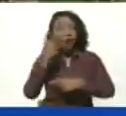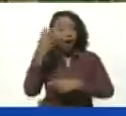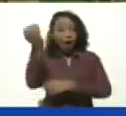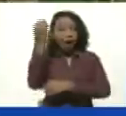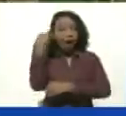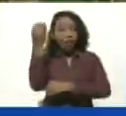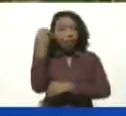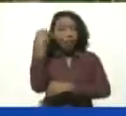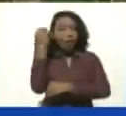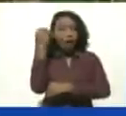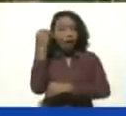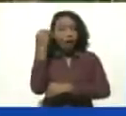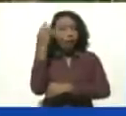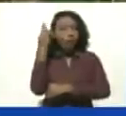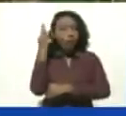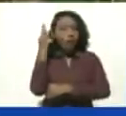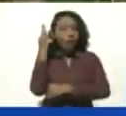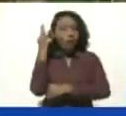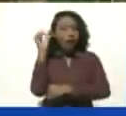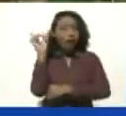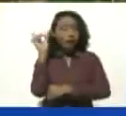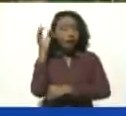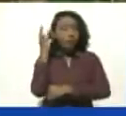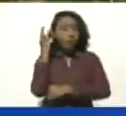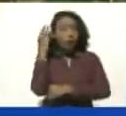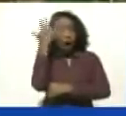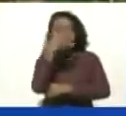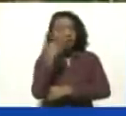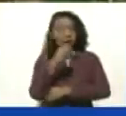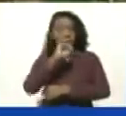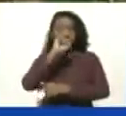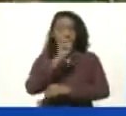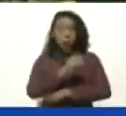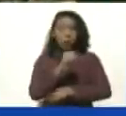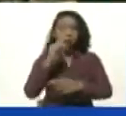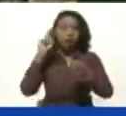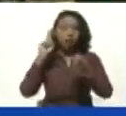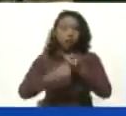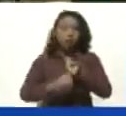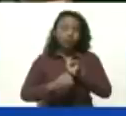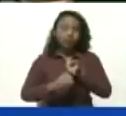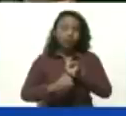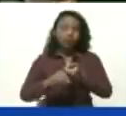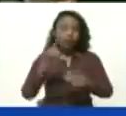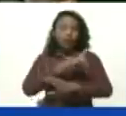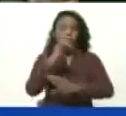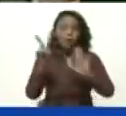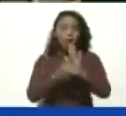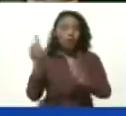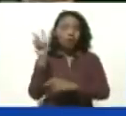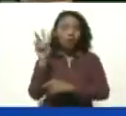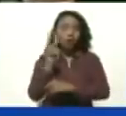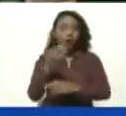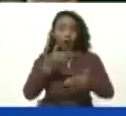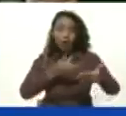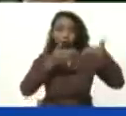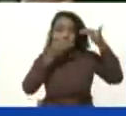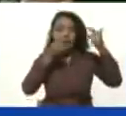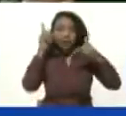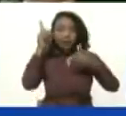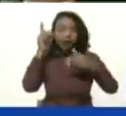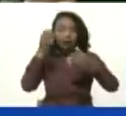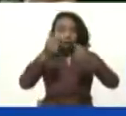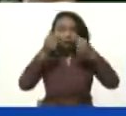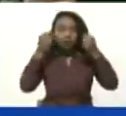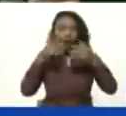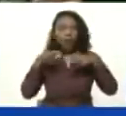italiana, de esta joven y amada esposa del diplomático venezolano secuestrado en cárceles del